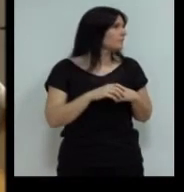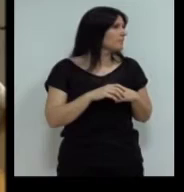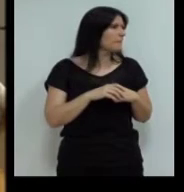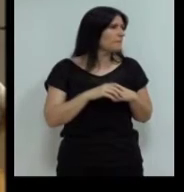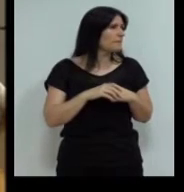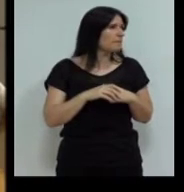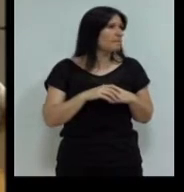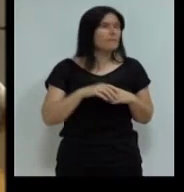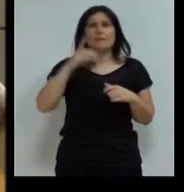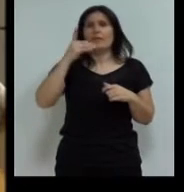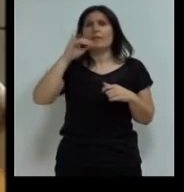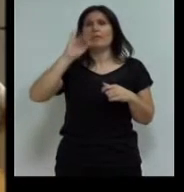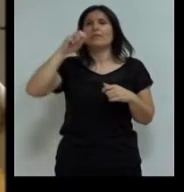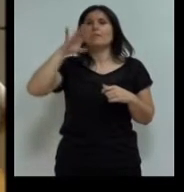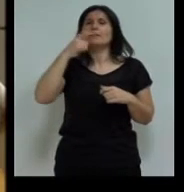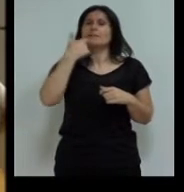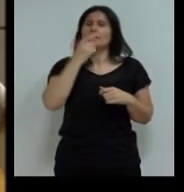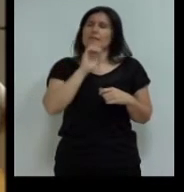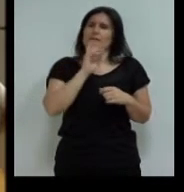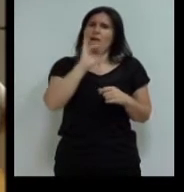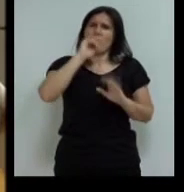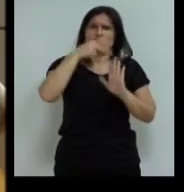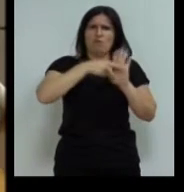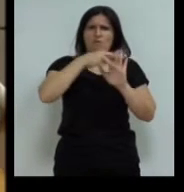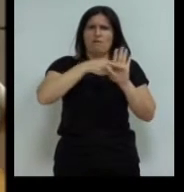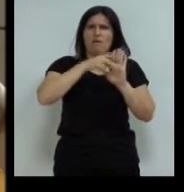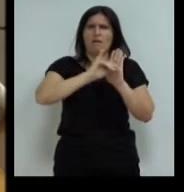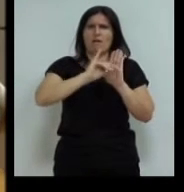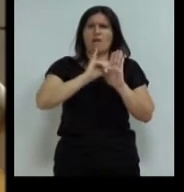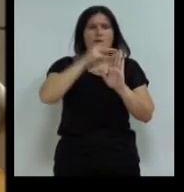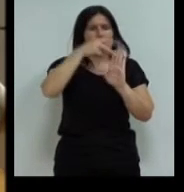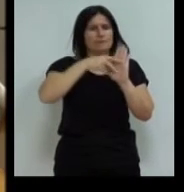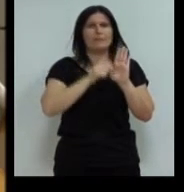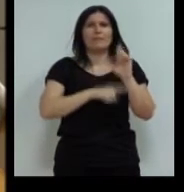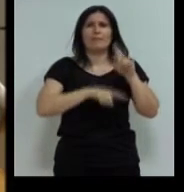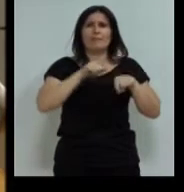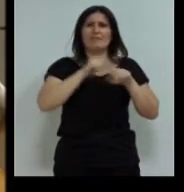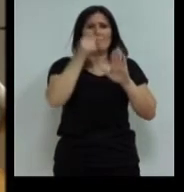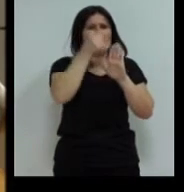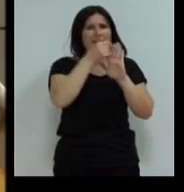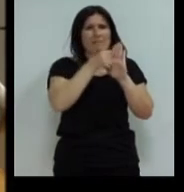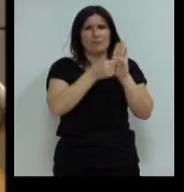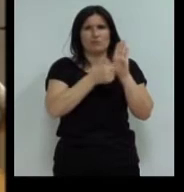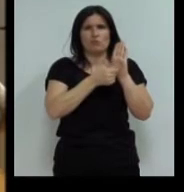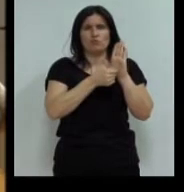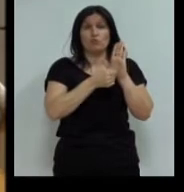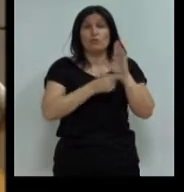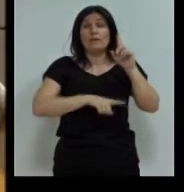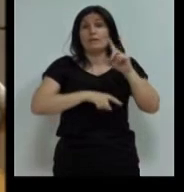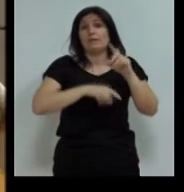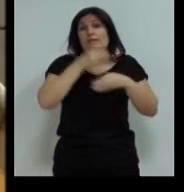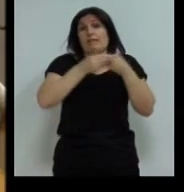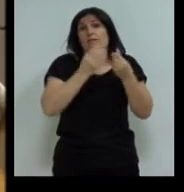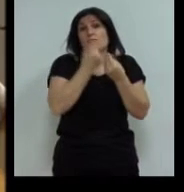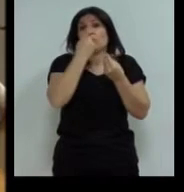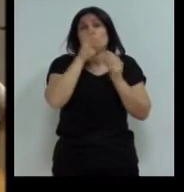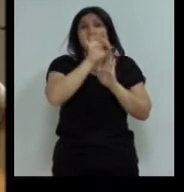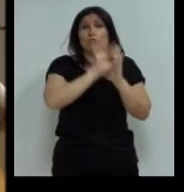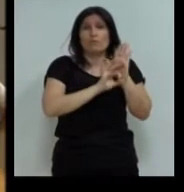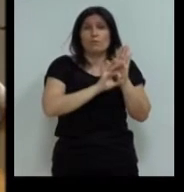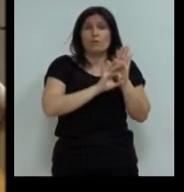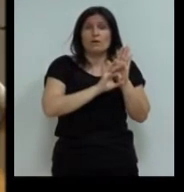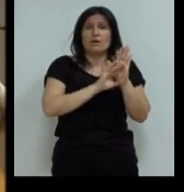más parametrizable, lo que vosotros pretendéis hacer con vuestro software, puesto que bueno,